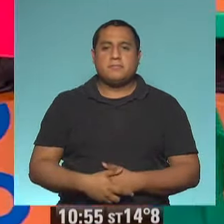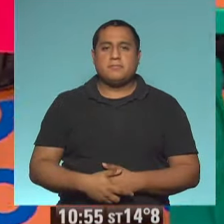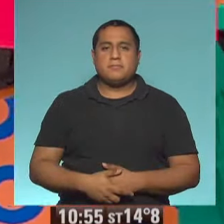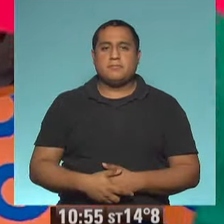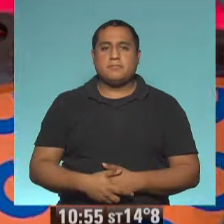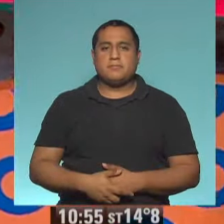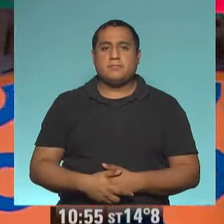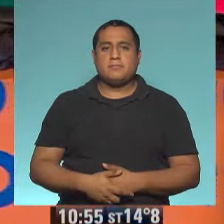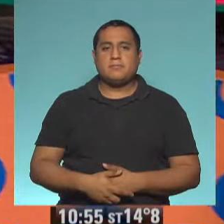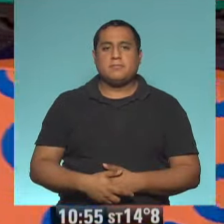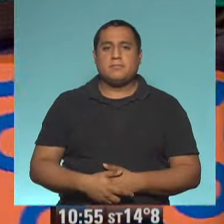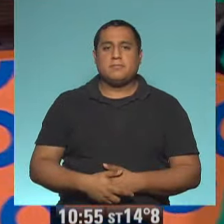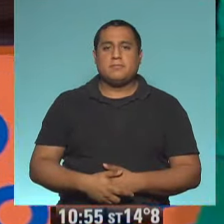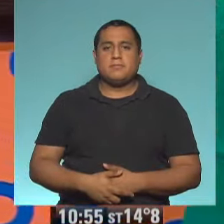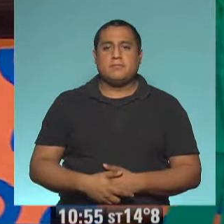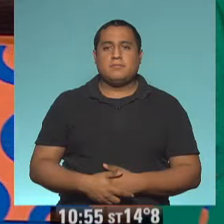acá.